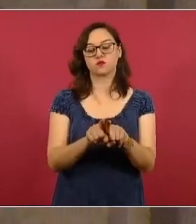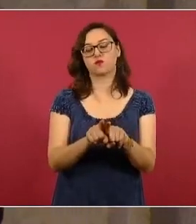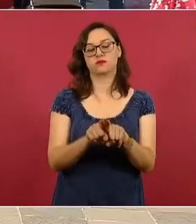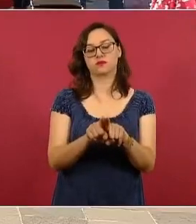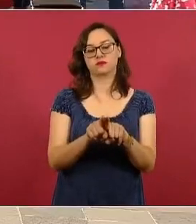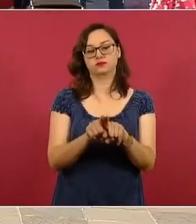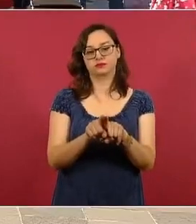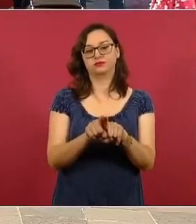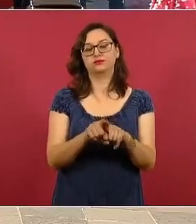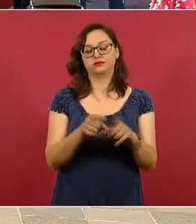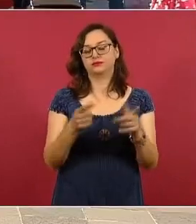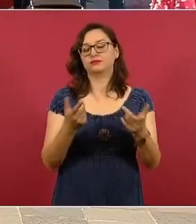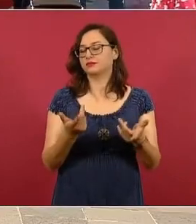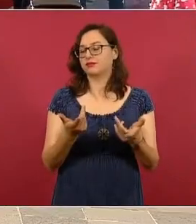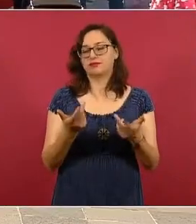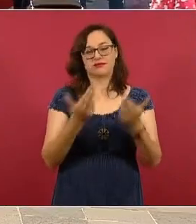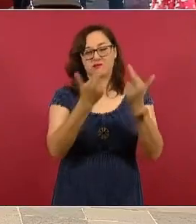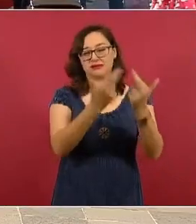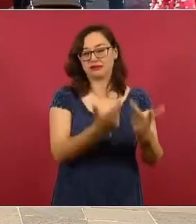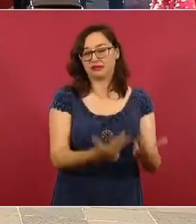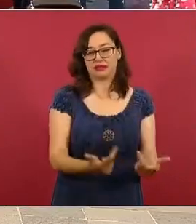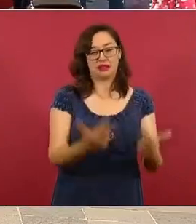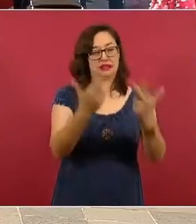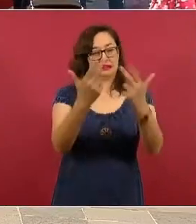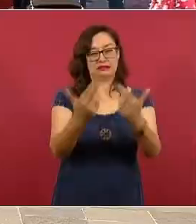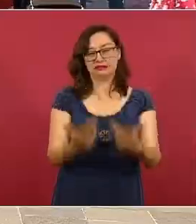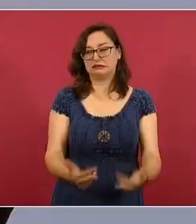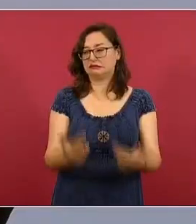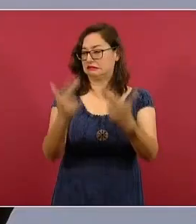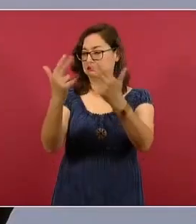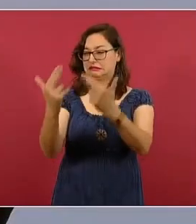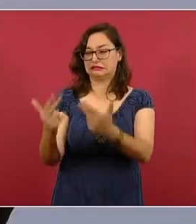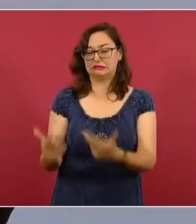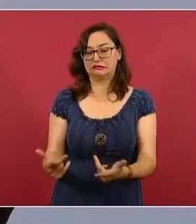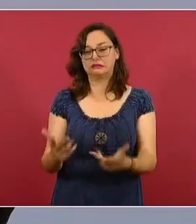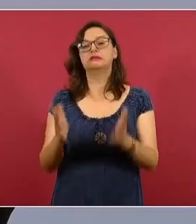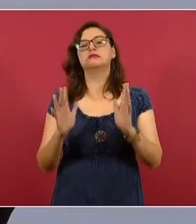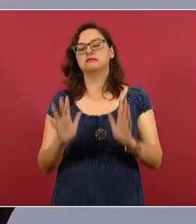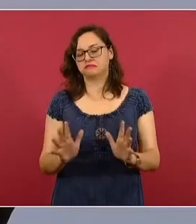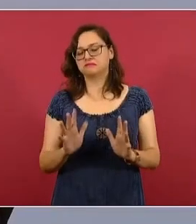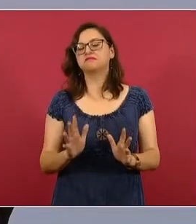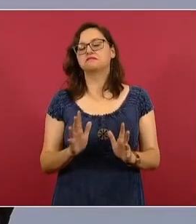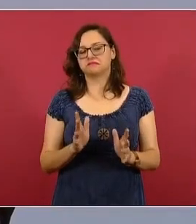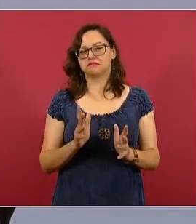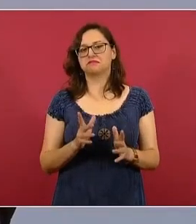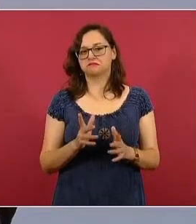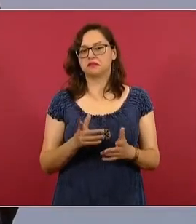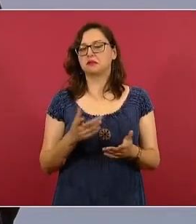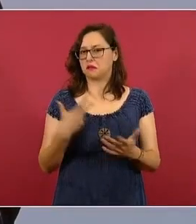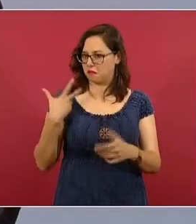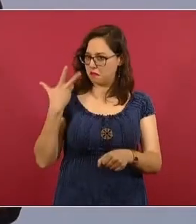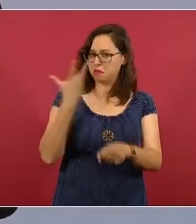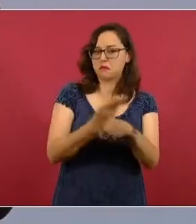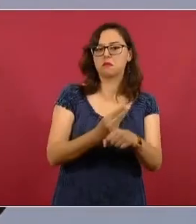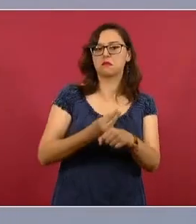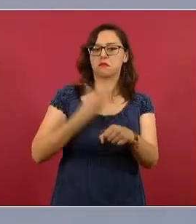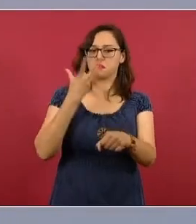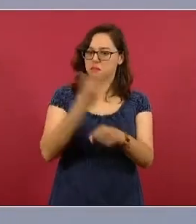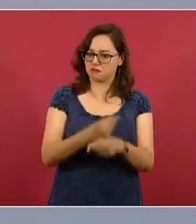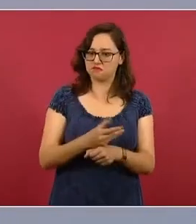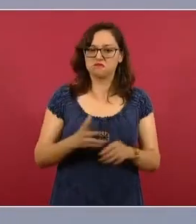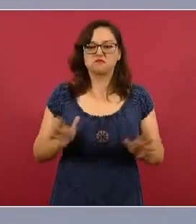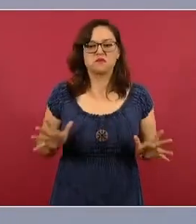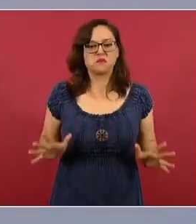que está totalmente abandonada, pero vamos a invertir